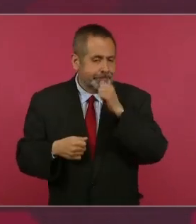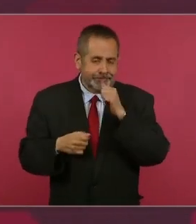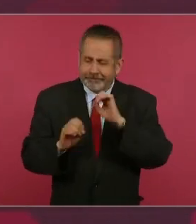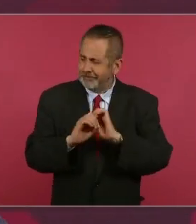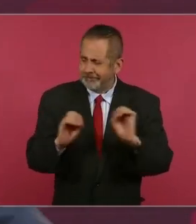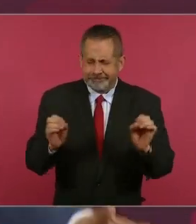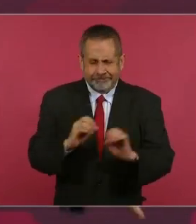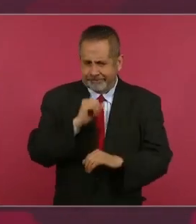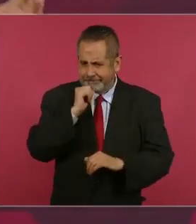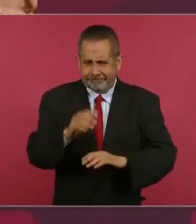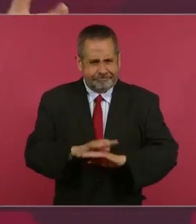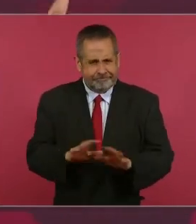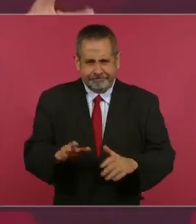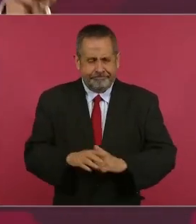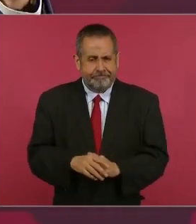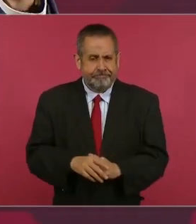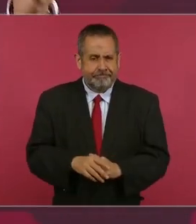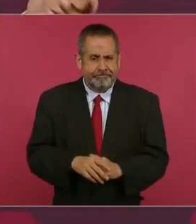Son los